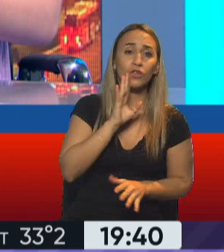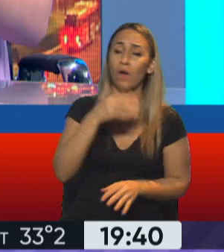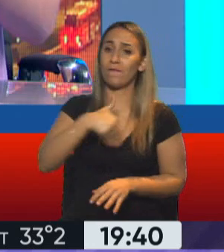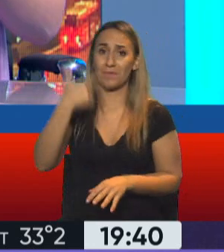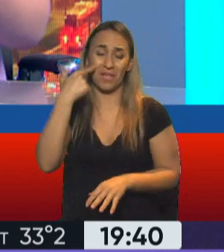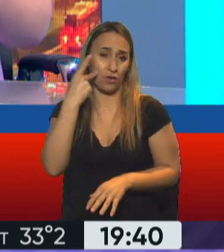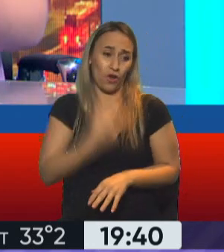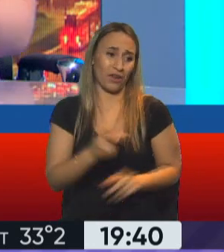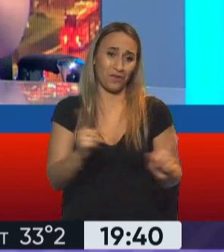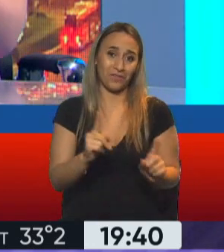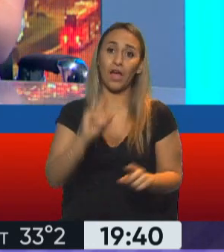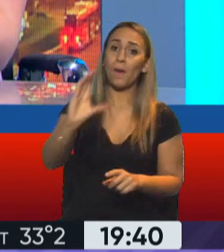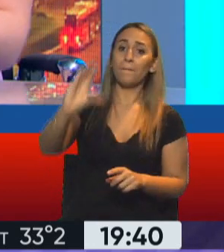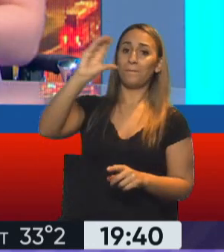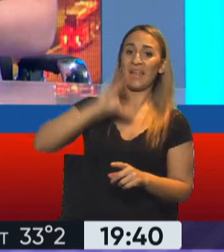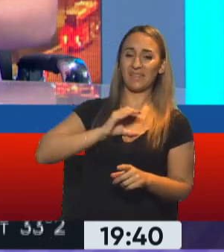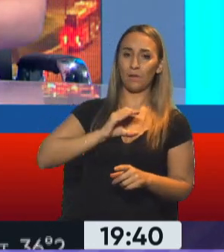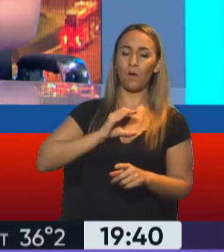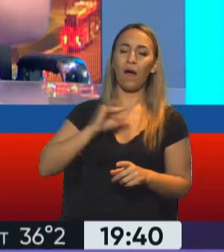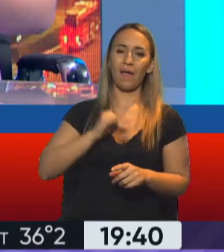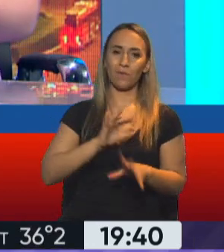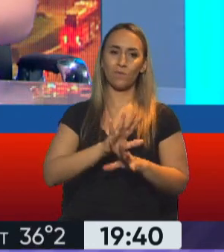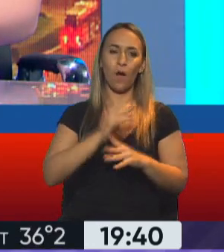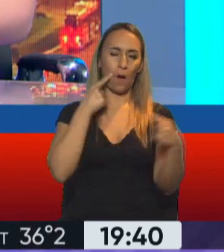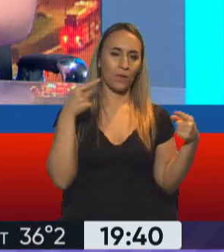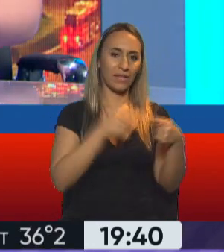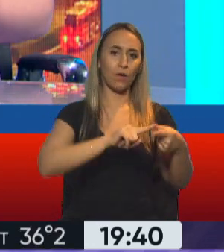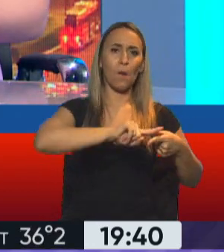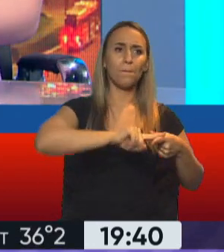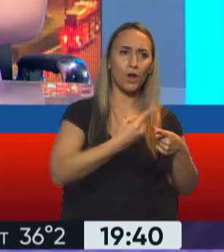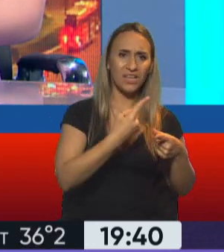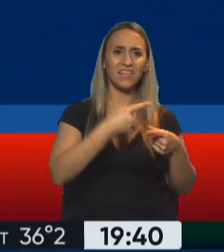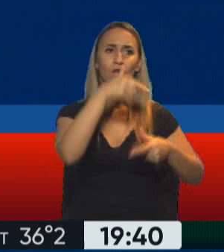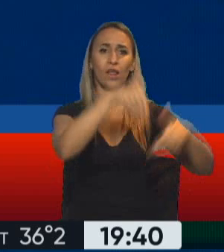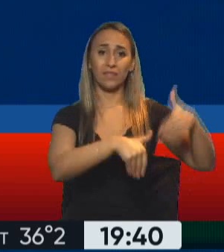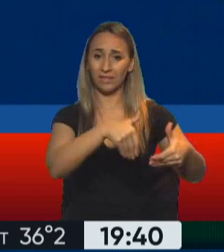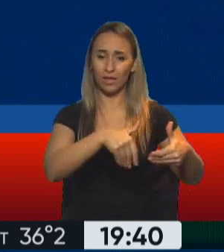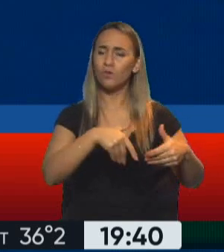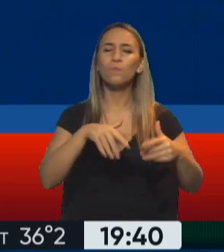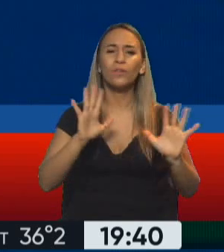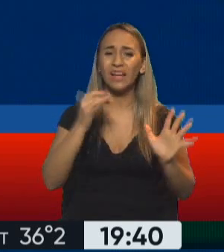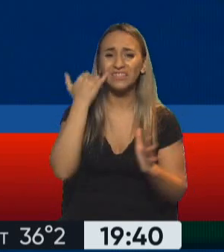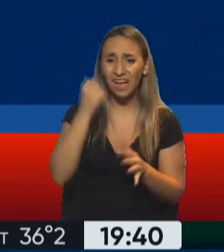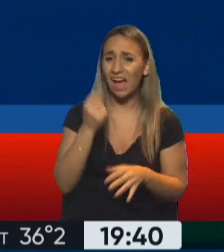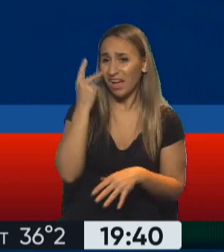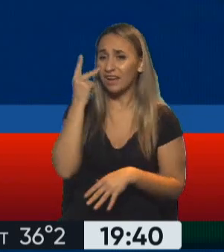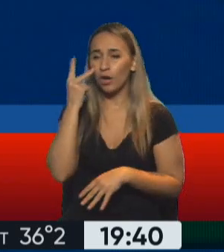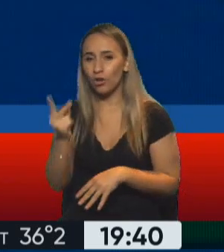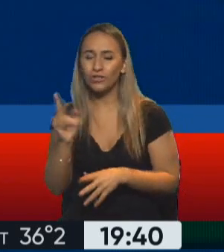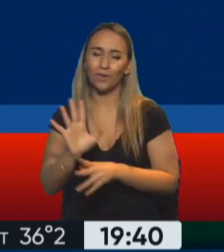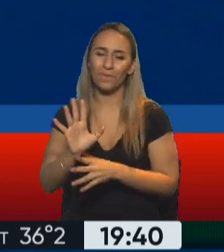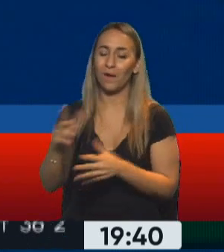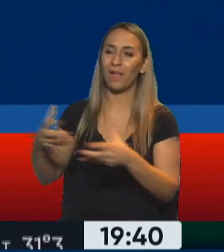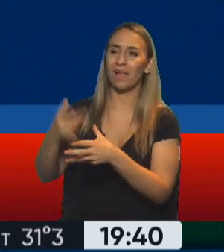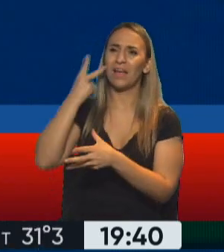reconocer que el préstamo tuvo condiciones políticas, electoralistas. Aunque lo haya deslizado y lo hayan reconocido informalmente,